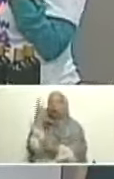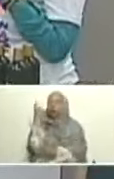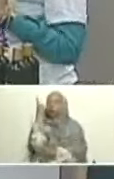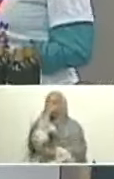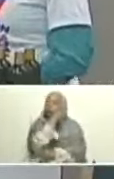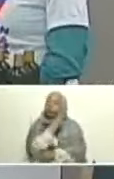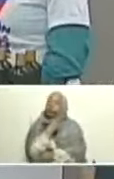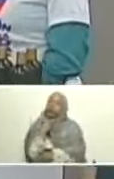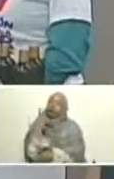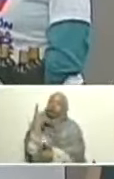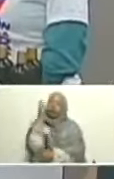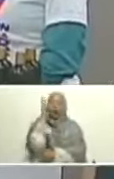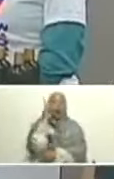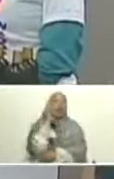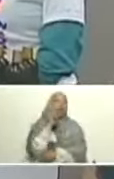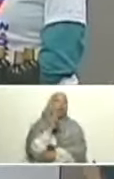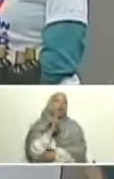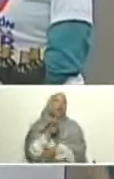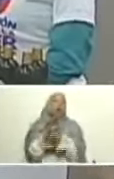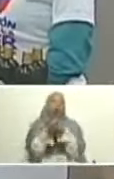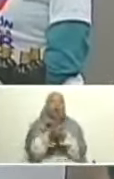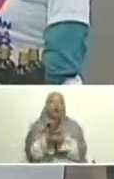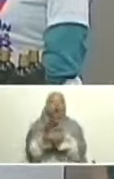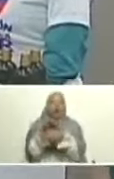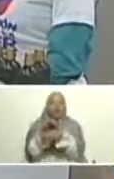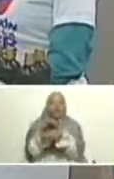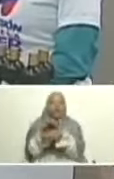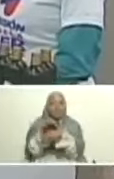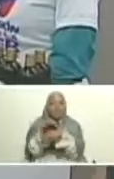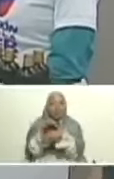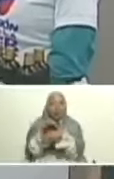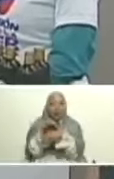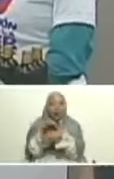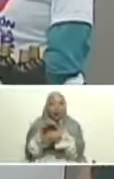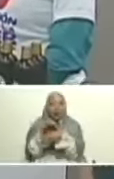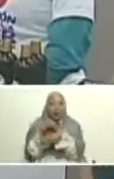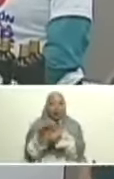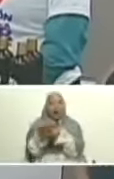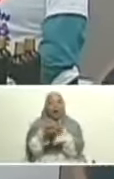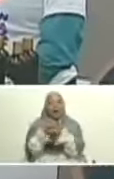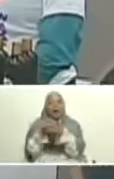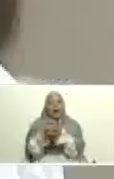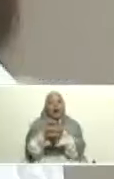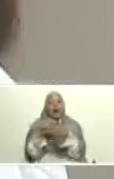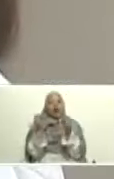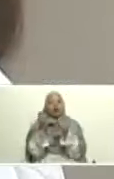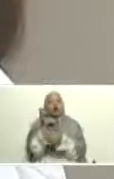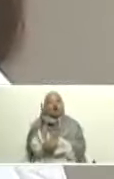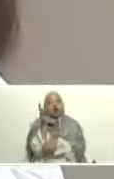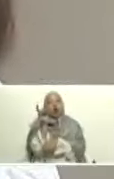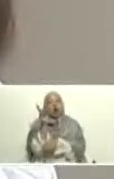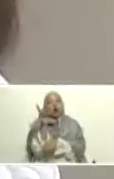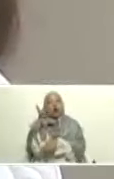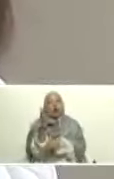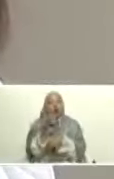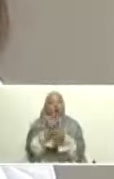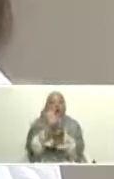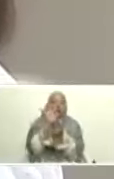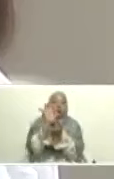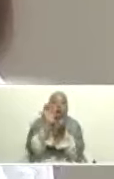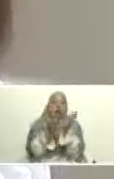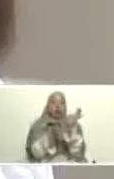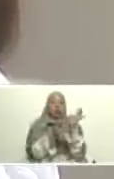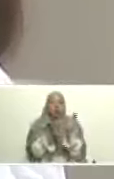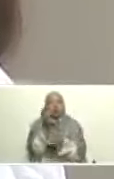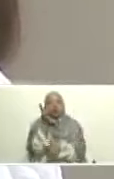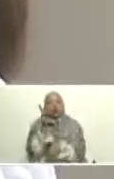que es el cuidado de la piel. ¿Esta mentolada? Esas son cremas mentoladas para lo que es la parte de la articulación, dolores articulares,